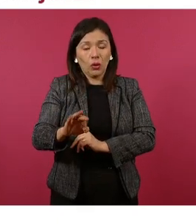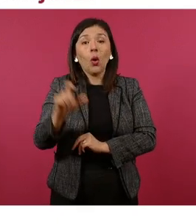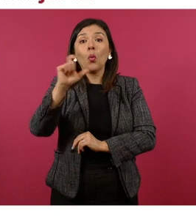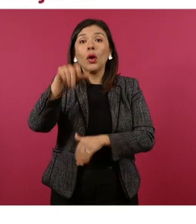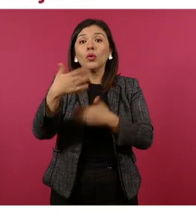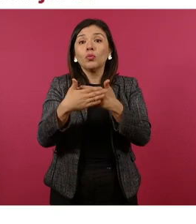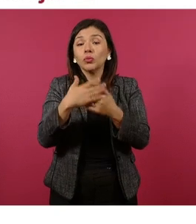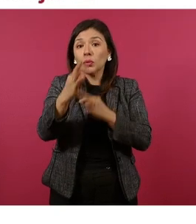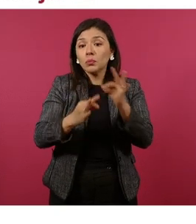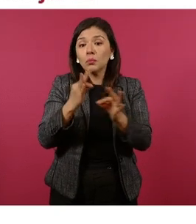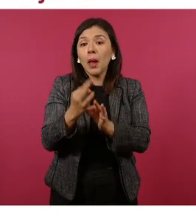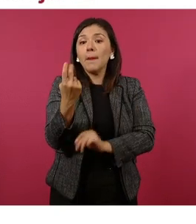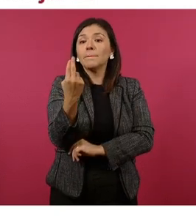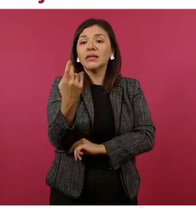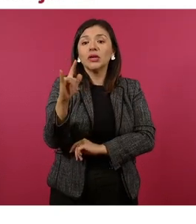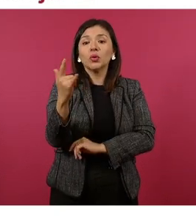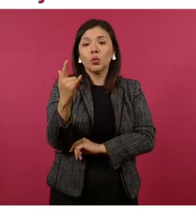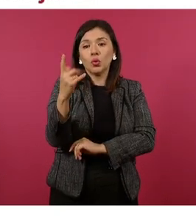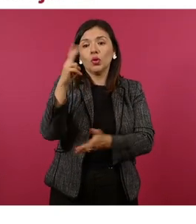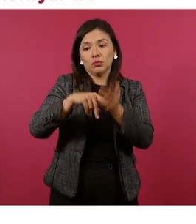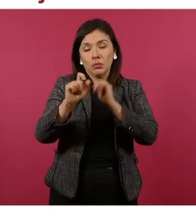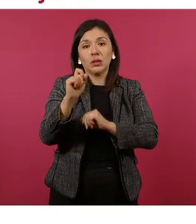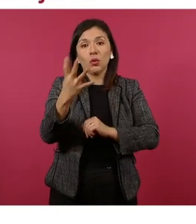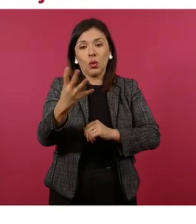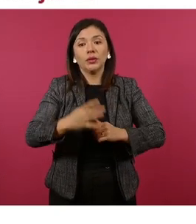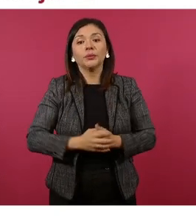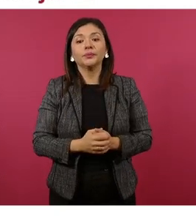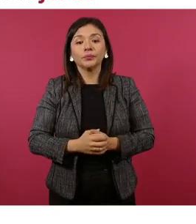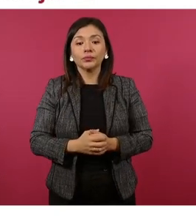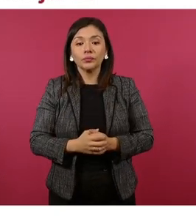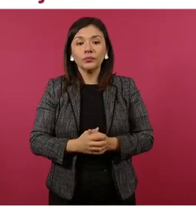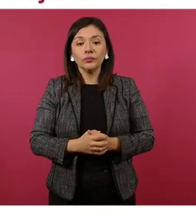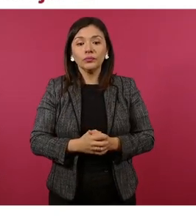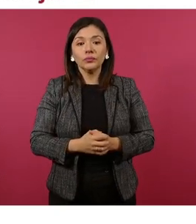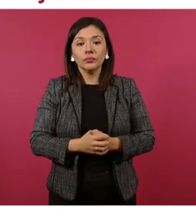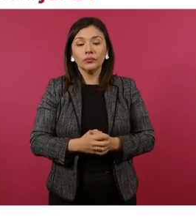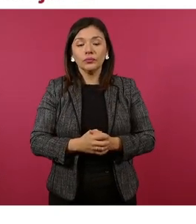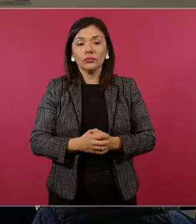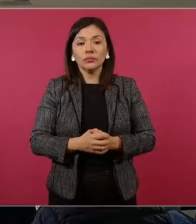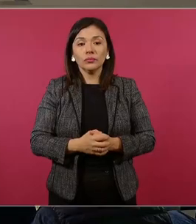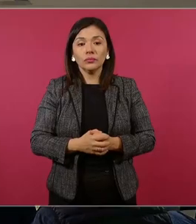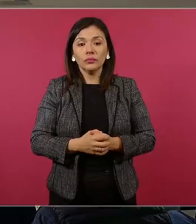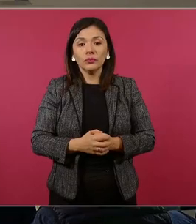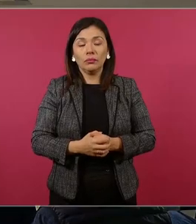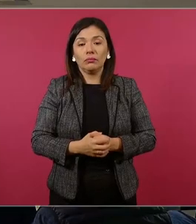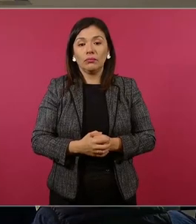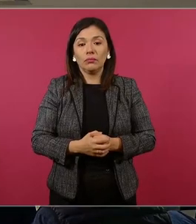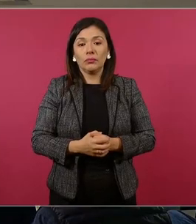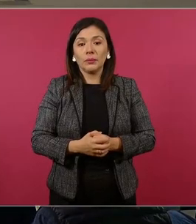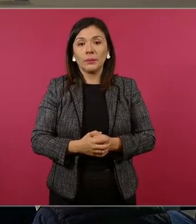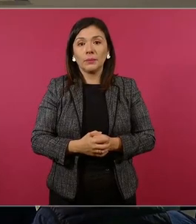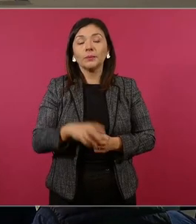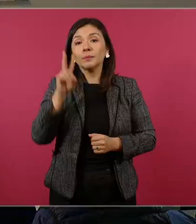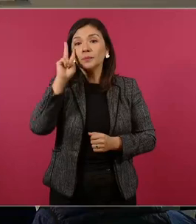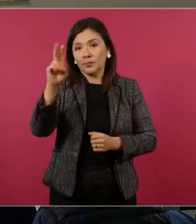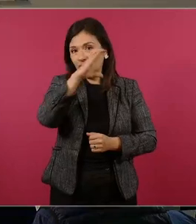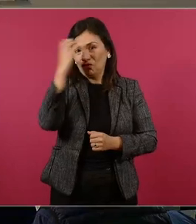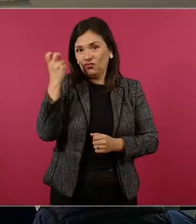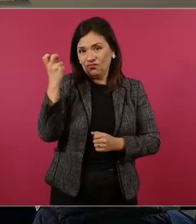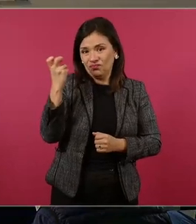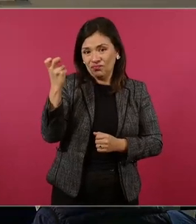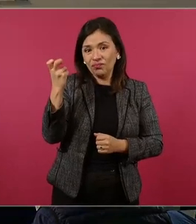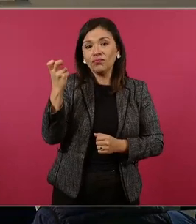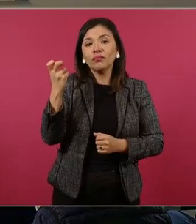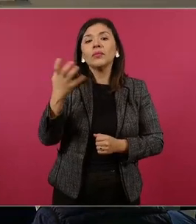concluido el 25 de julio de este año eh aquí una foto sobre este camino algunas